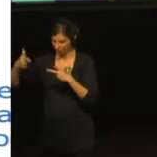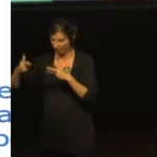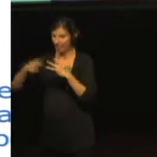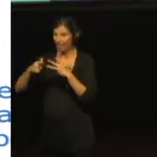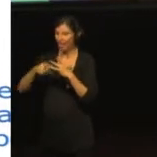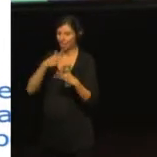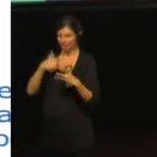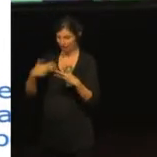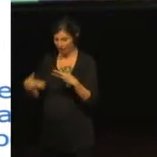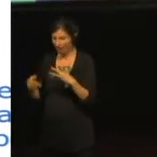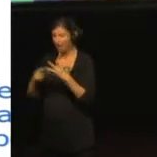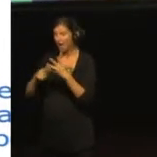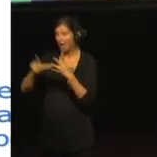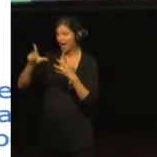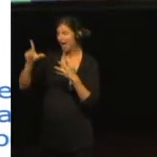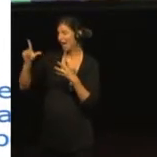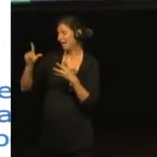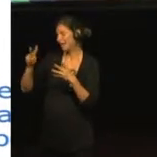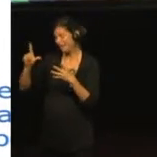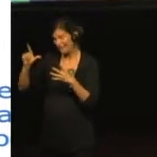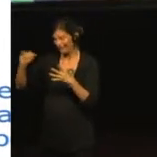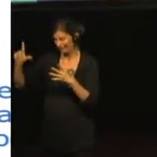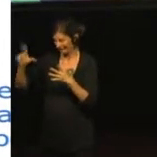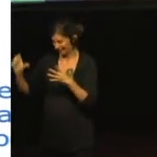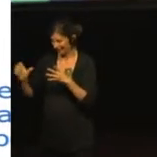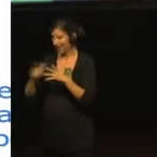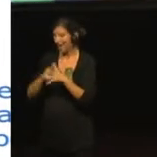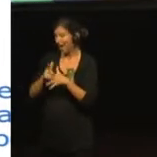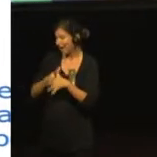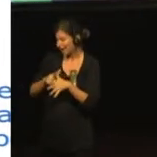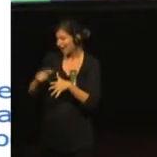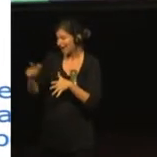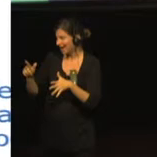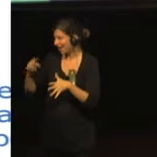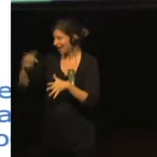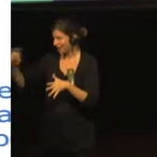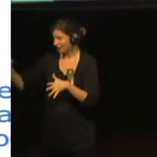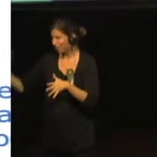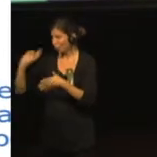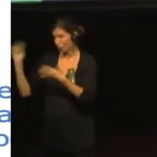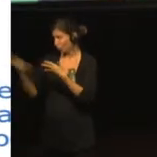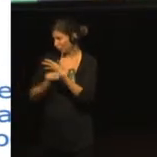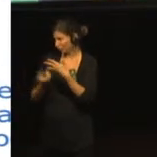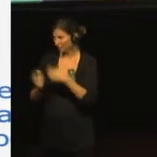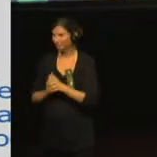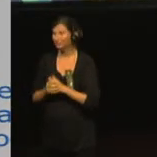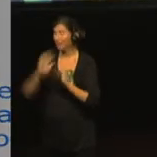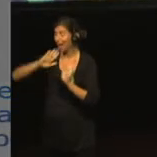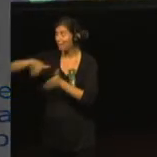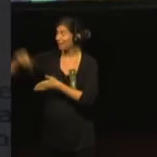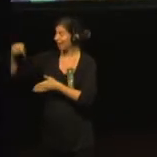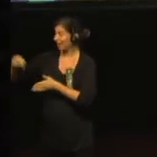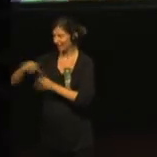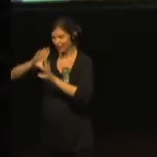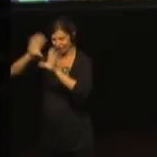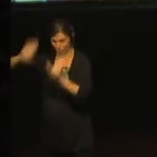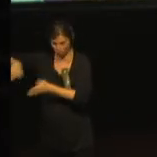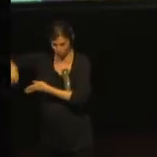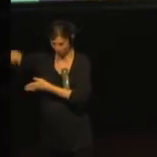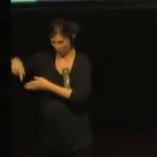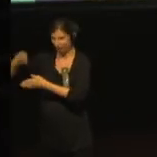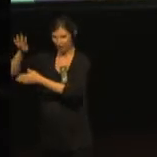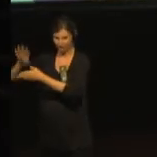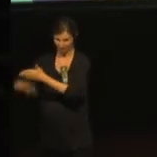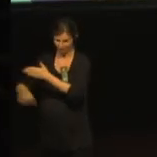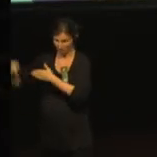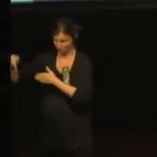Francia. El cuarto en Hertogenbosch, en los Países Bajos. Y finalmente estamos aquí, en Barcelona, con todos vosotros.